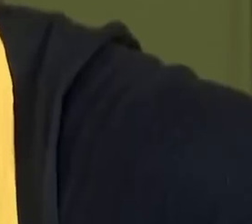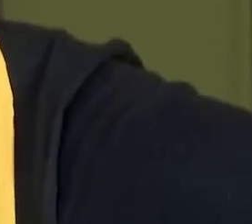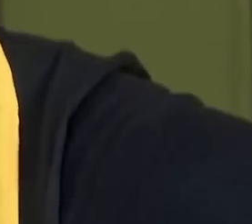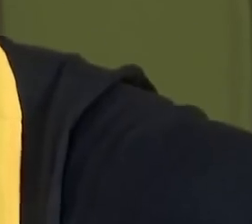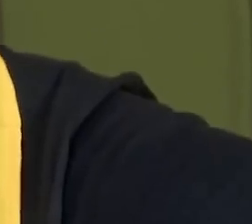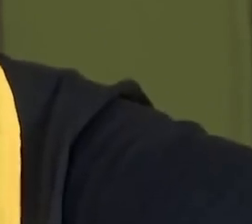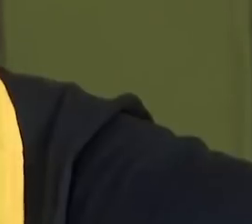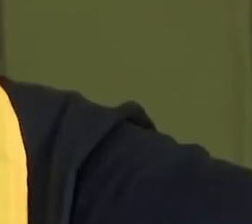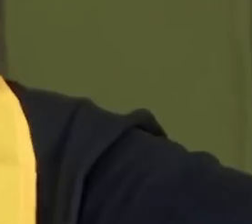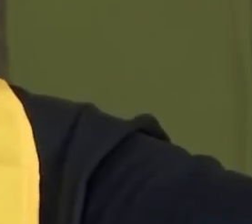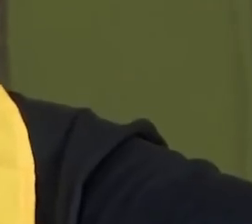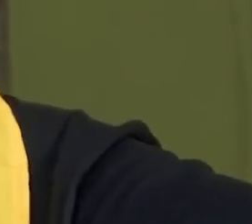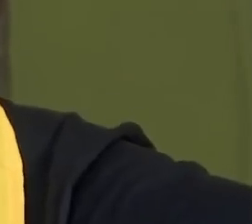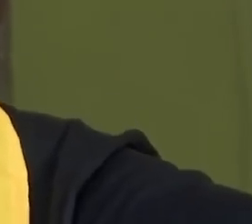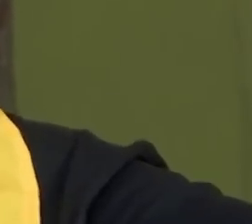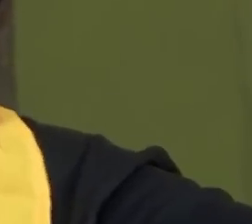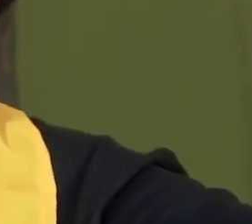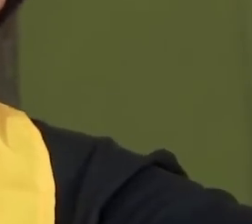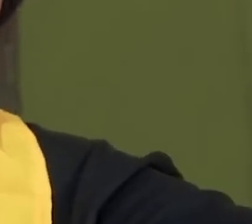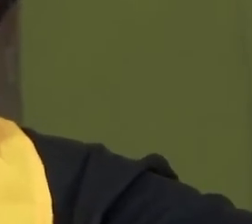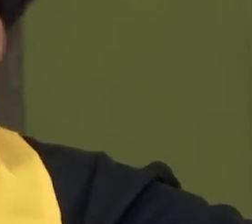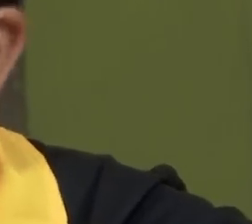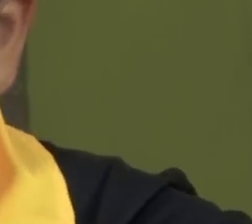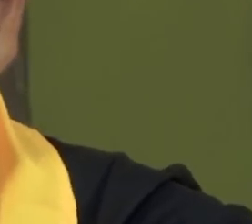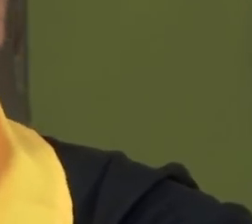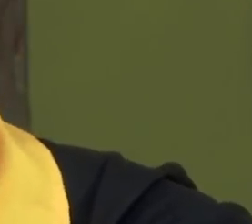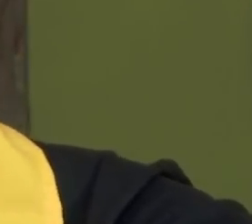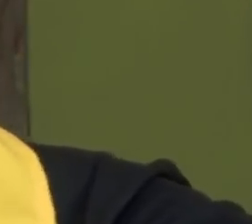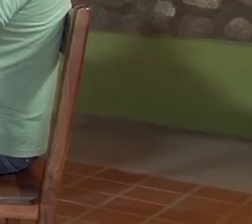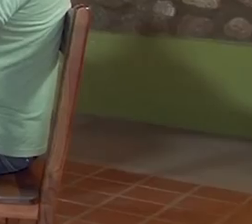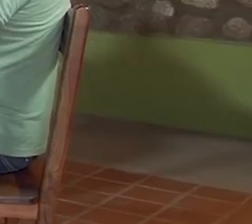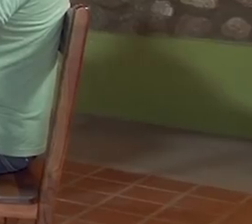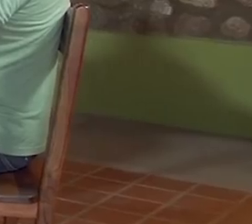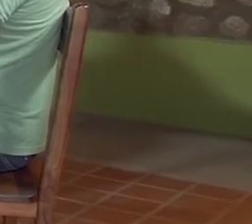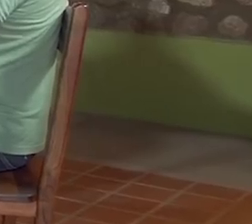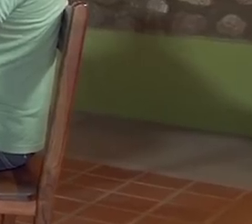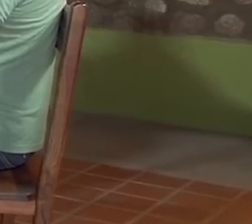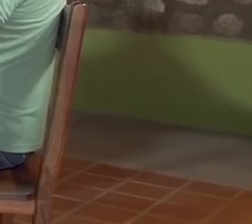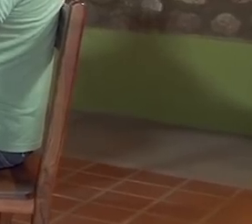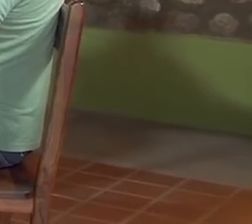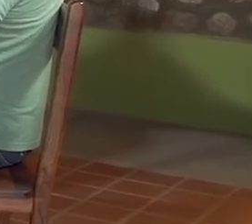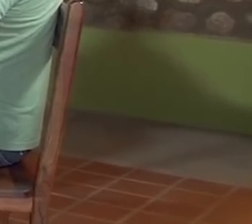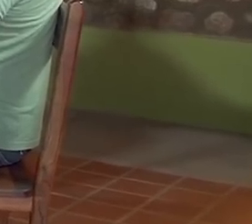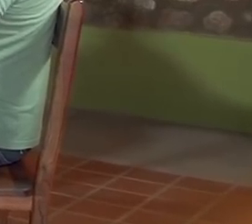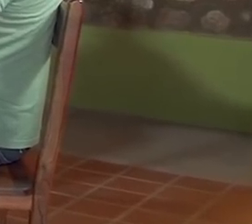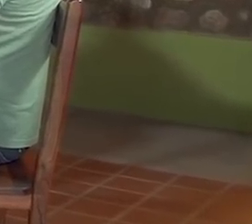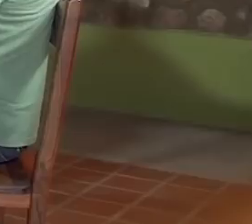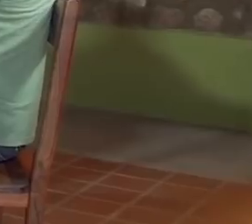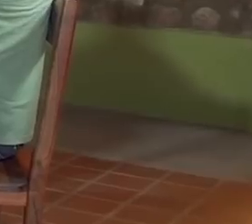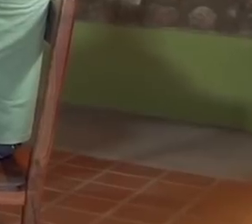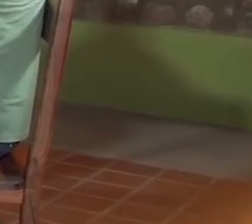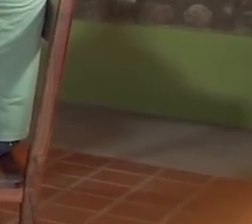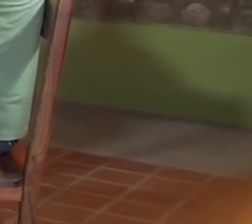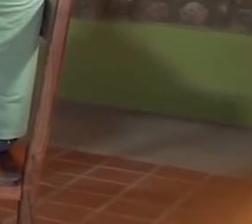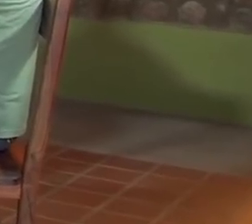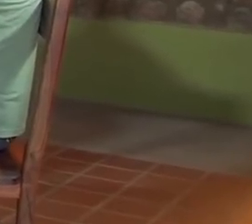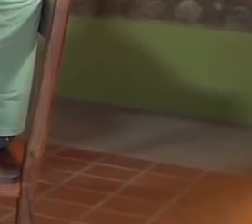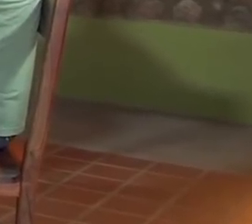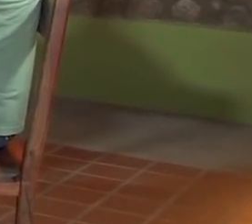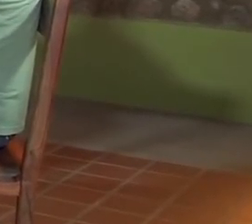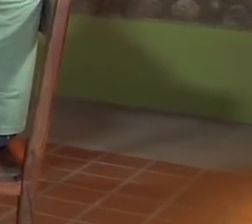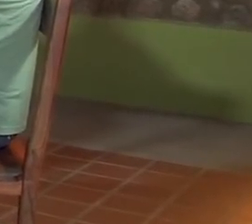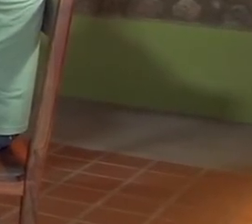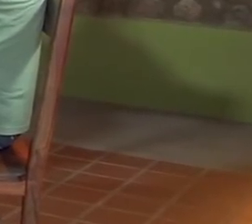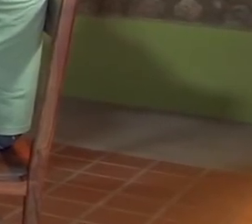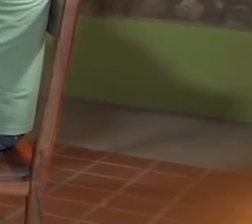perseguidos por practicar la justicia, con su lucha y con su ofrenda traen